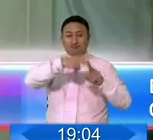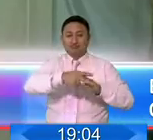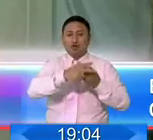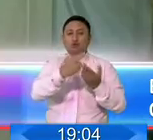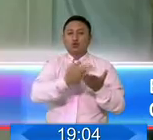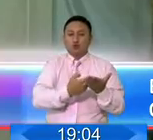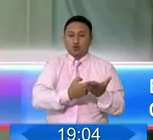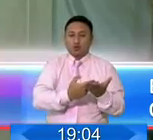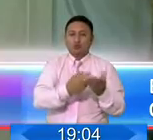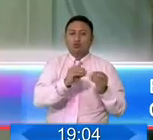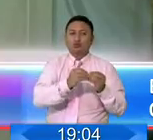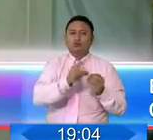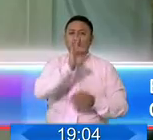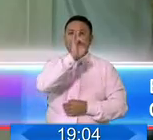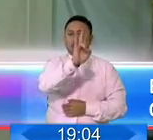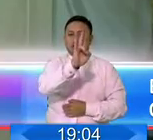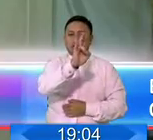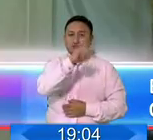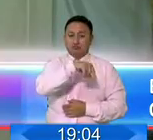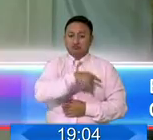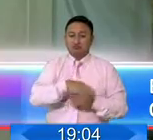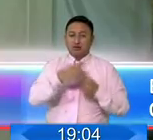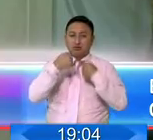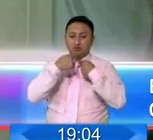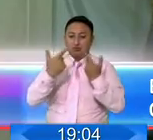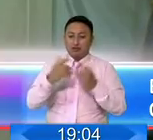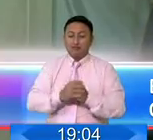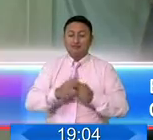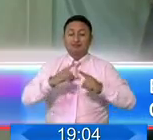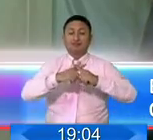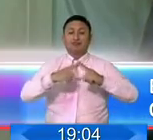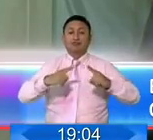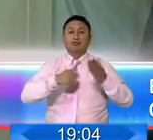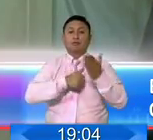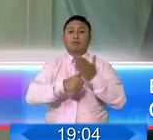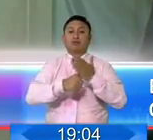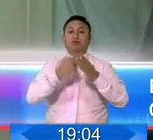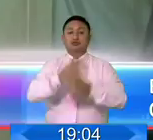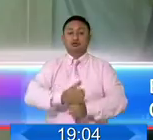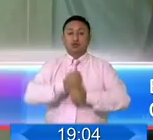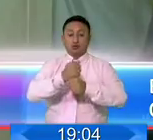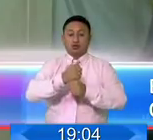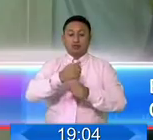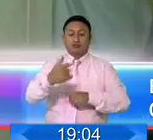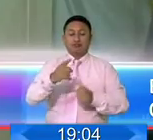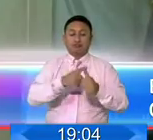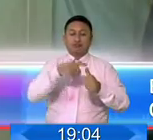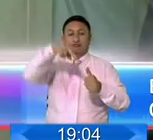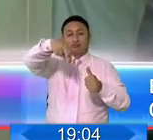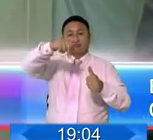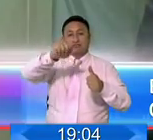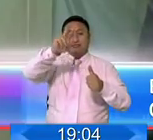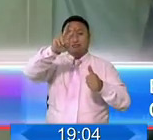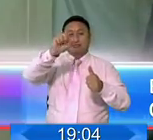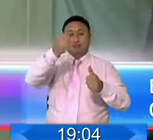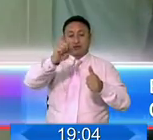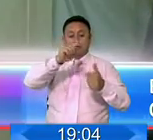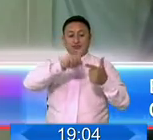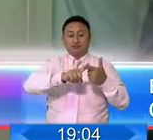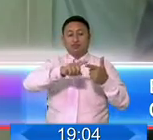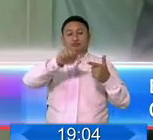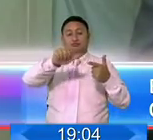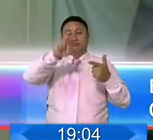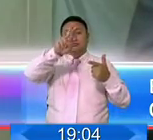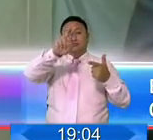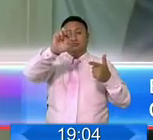y para tal efecto se llamó a comparecer a los exministros de Seguridad César Navas y el almirante Homero Arellano.